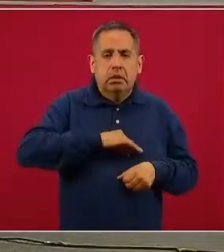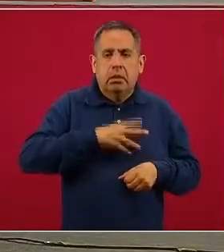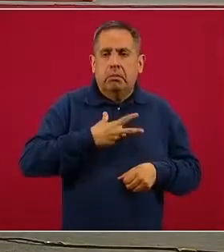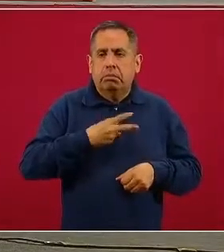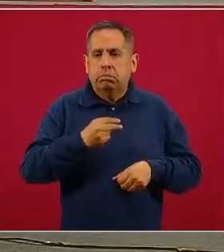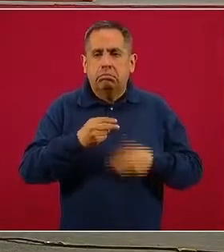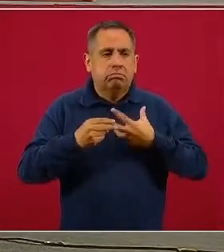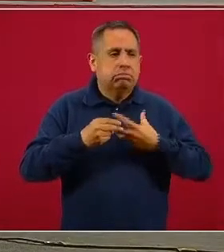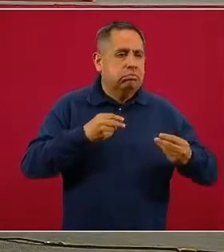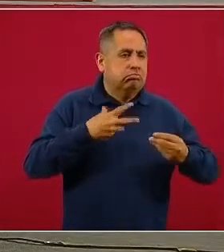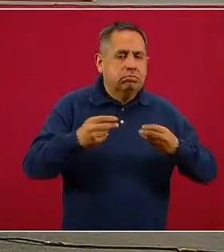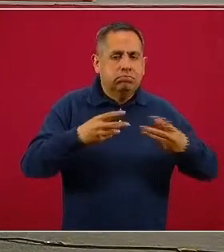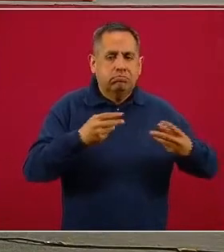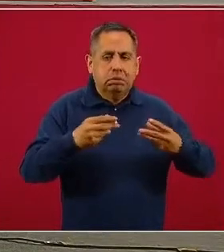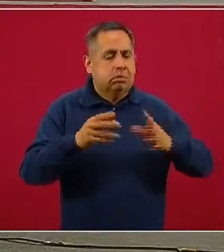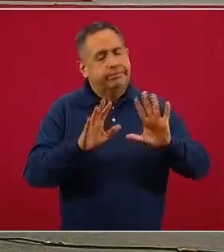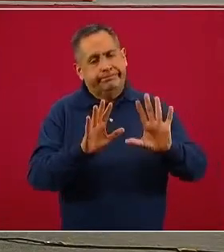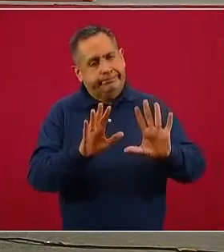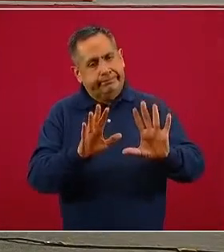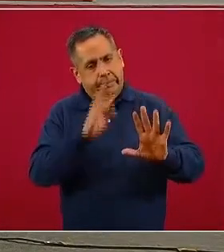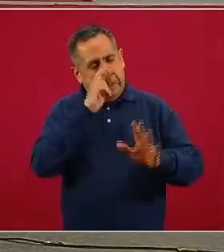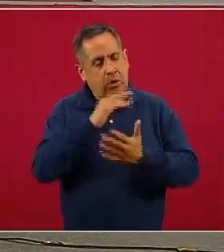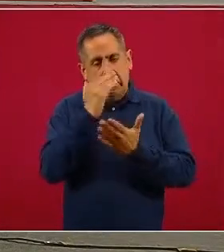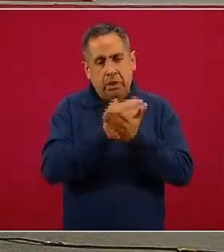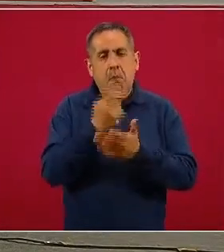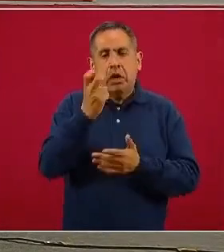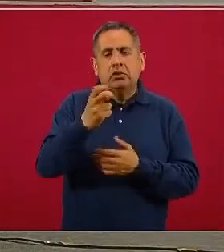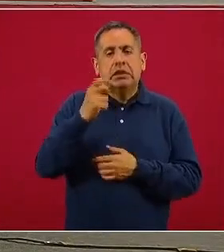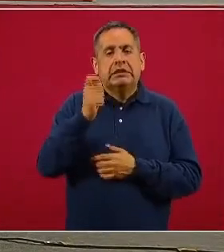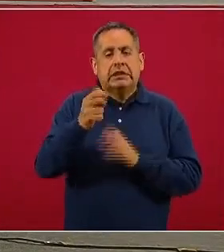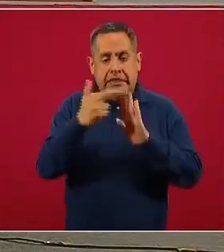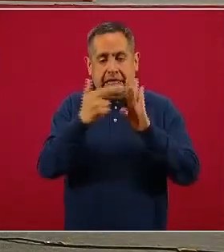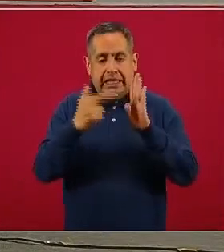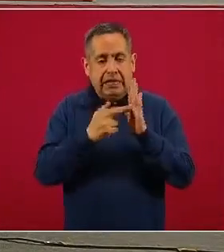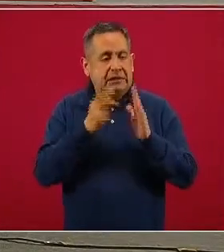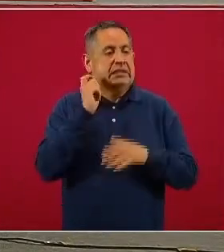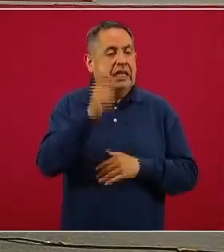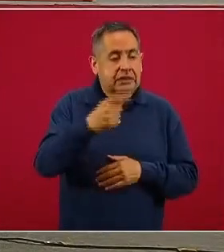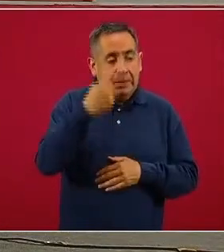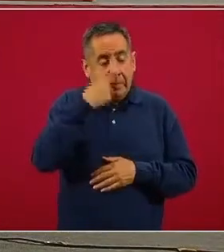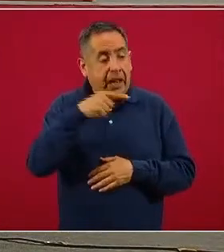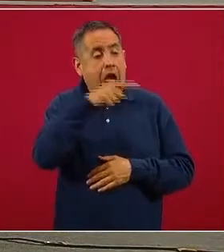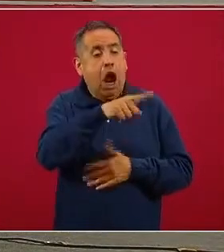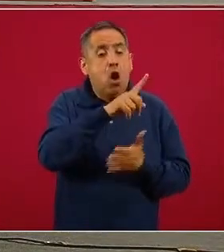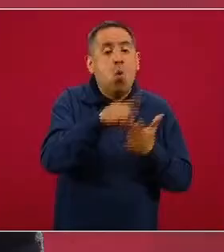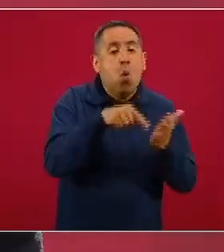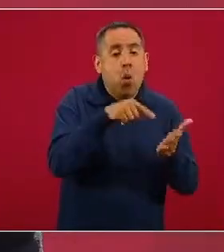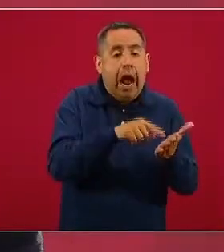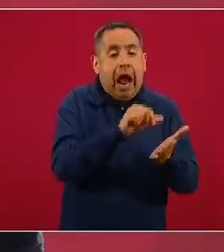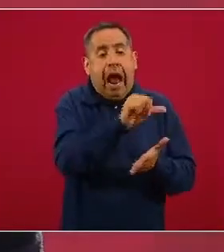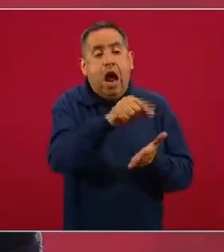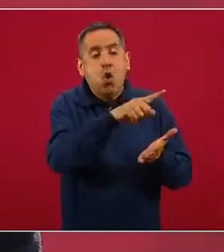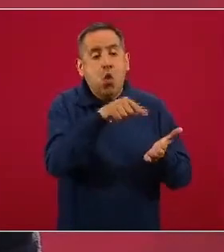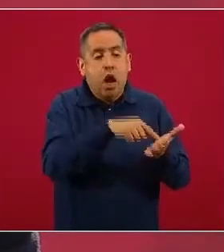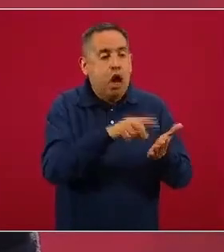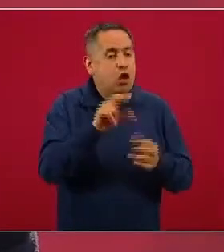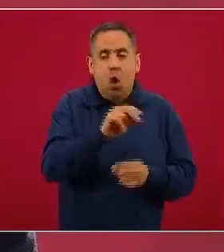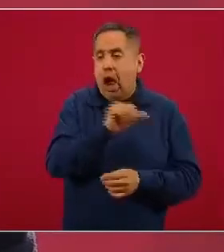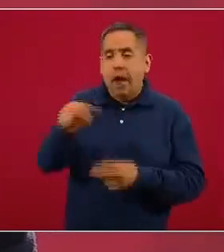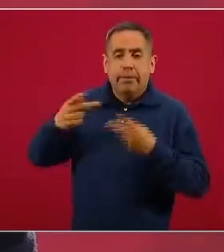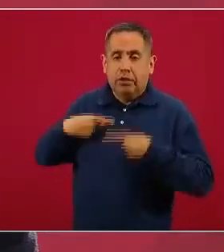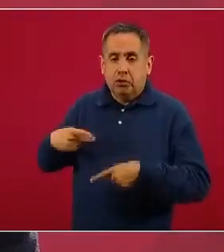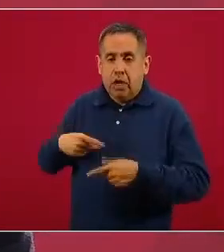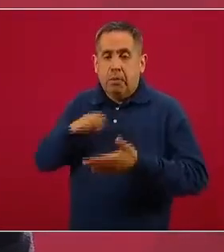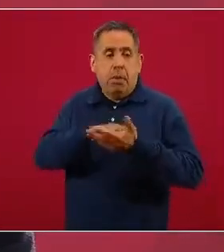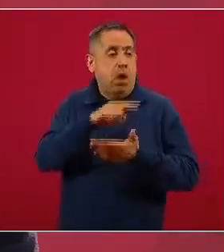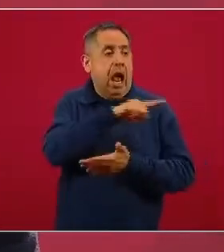contagios se produzcan. Por eso cuando hablamos en un momento determinado de restricciones, estas restricciones son, por ejemplo, a los centros